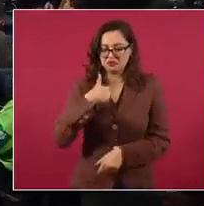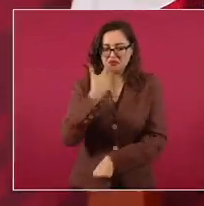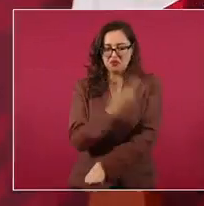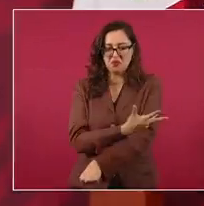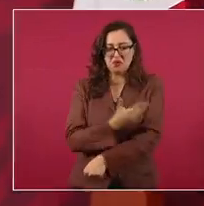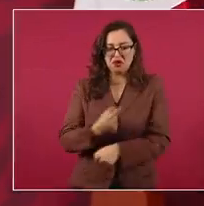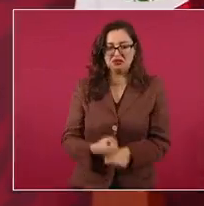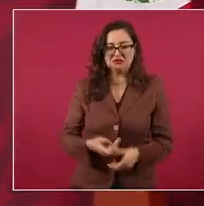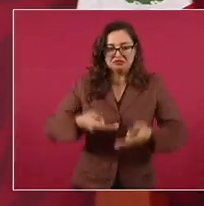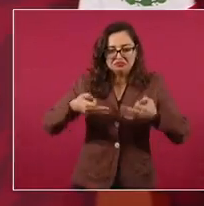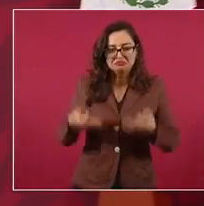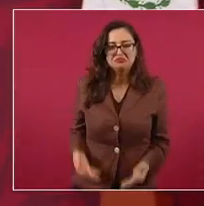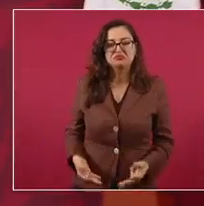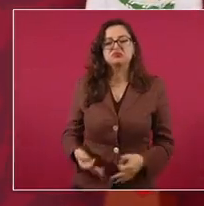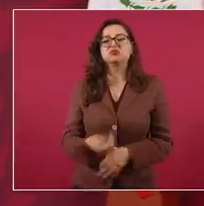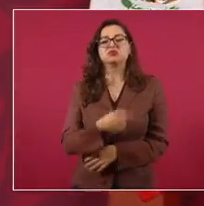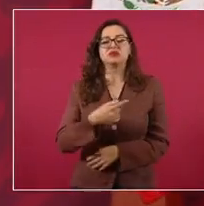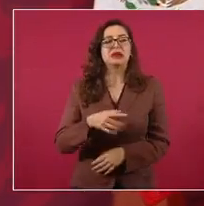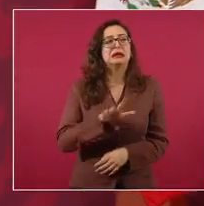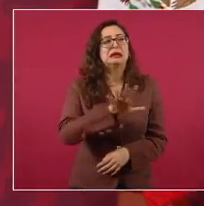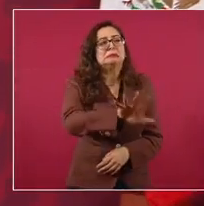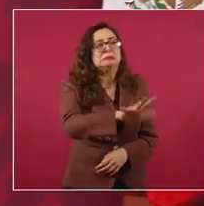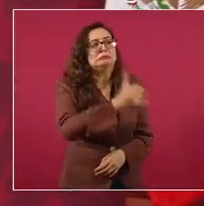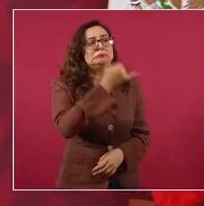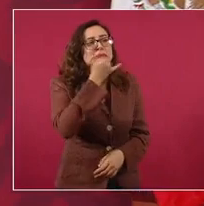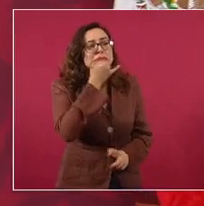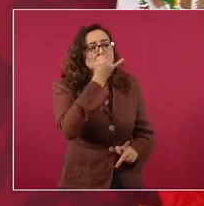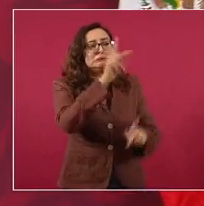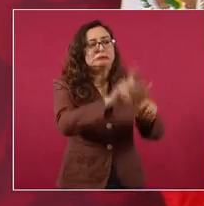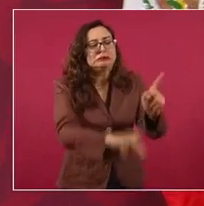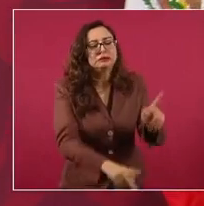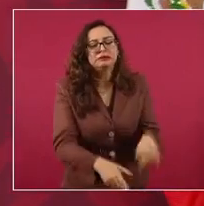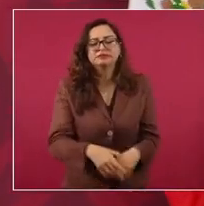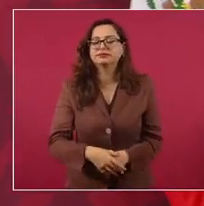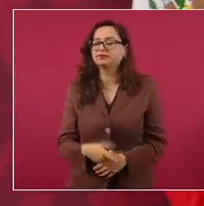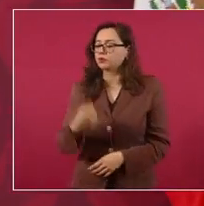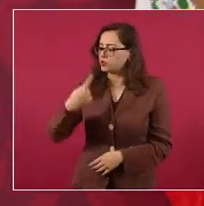Y vamos a seguir. Esta es una transformación.